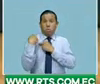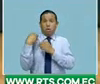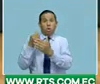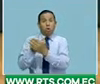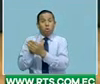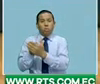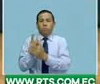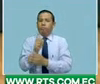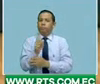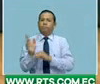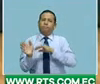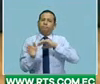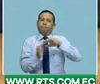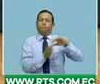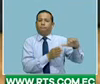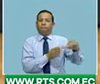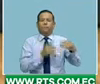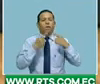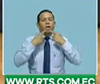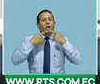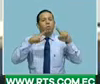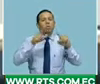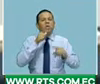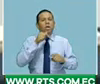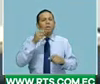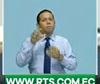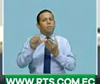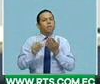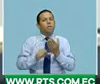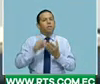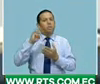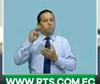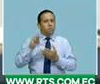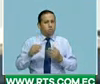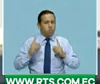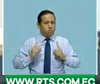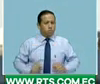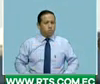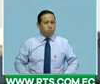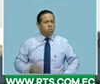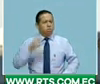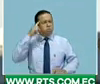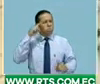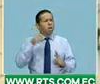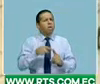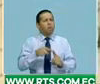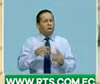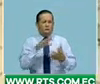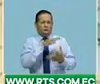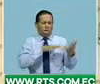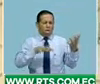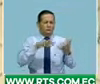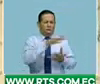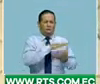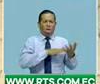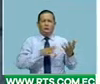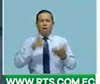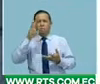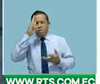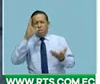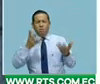El anuncio lo realizó el ministro de Salud, enfatizando que la decisión busca evitar que existan adulteraciones que afecten a la